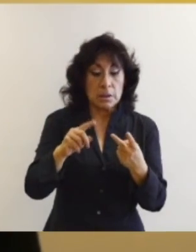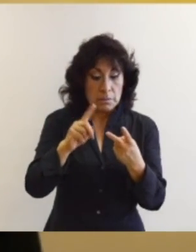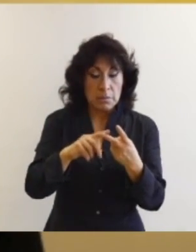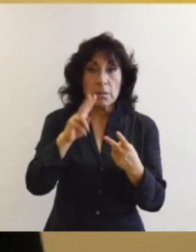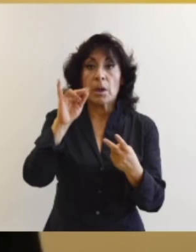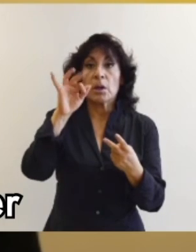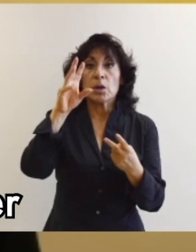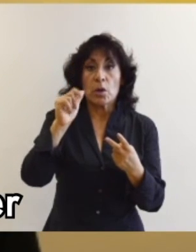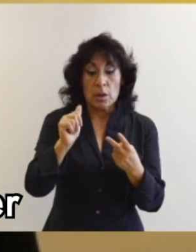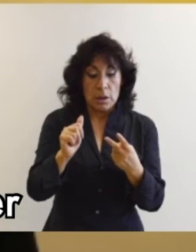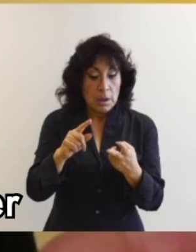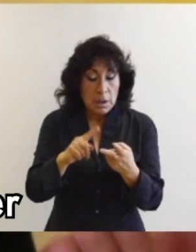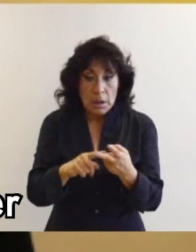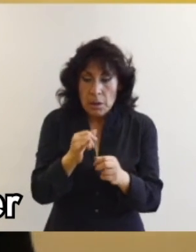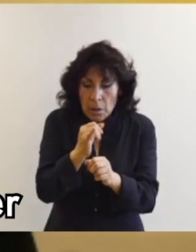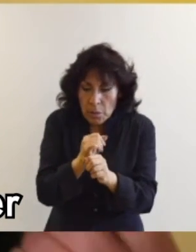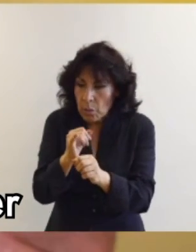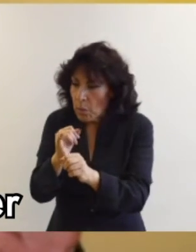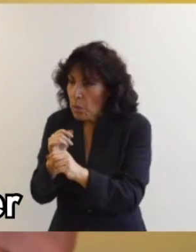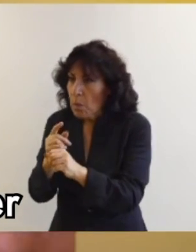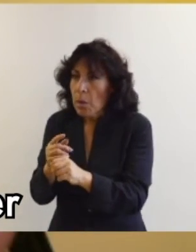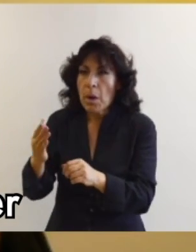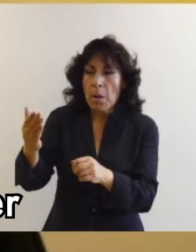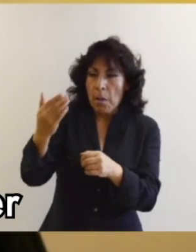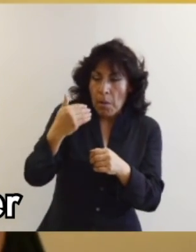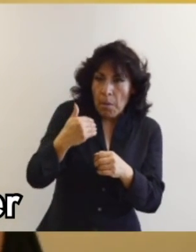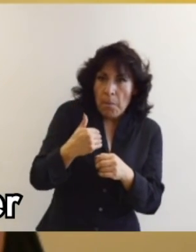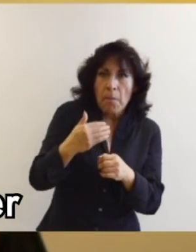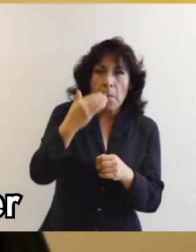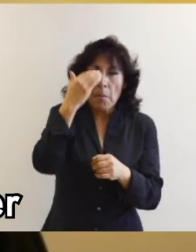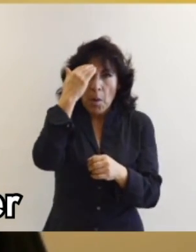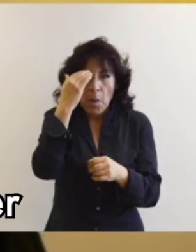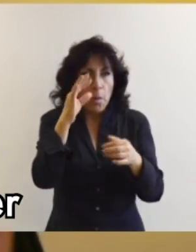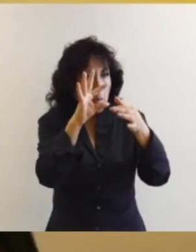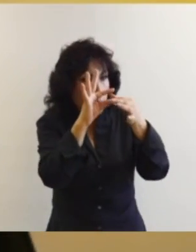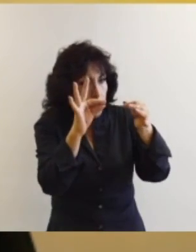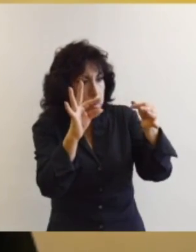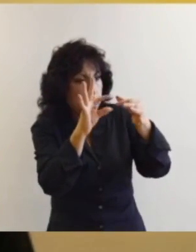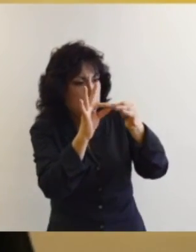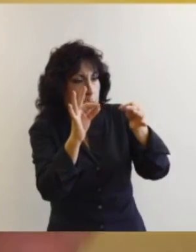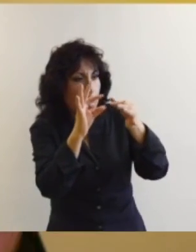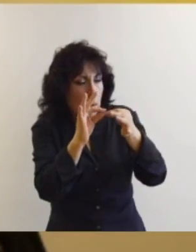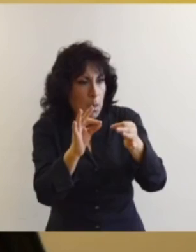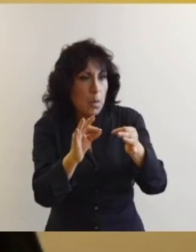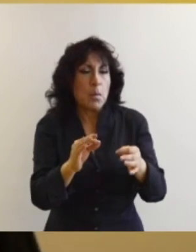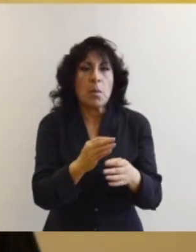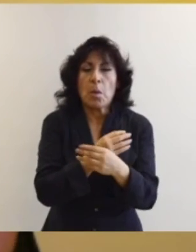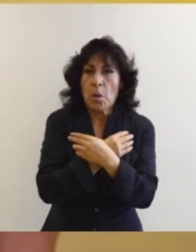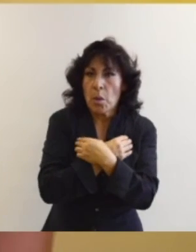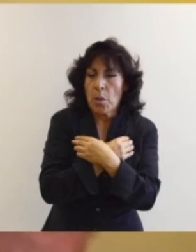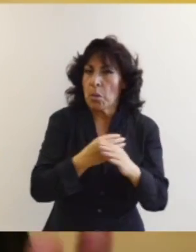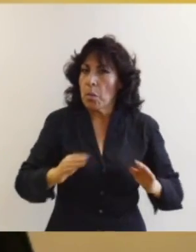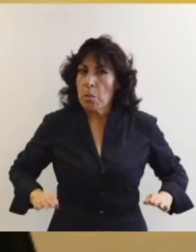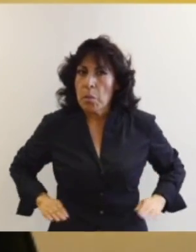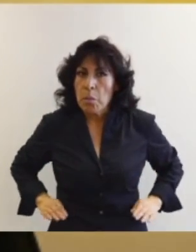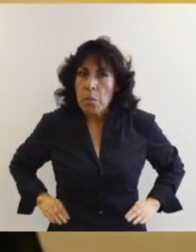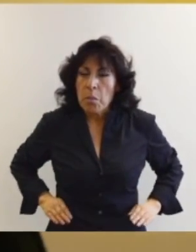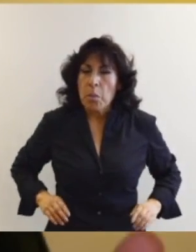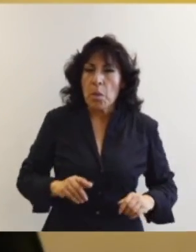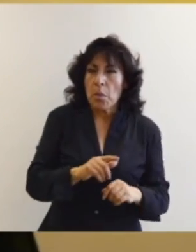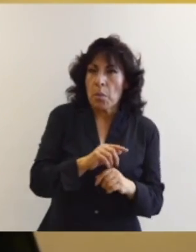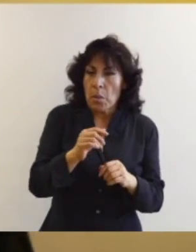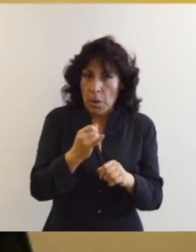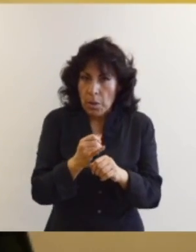de Viola, nos han conferido el conocimiento detallado del carácter por los rasgos fisonómicos y